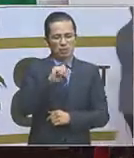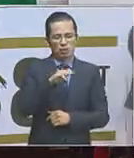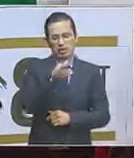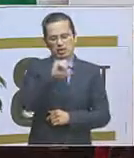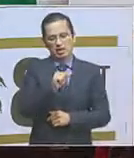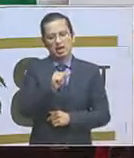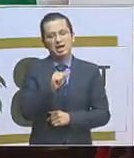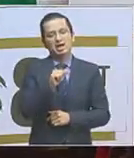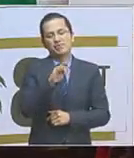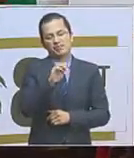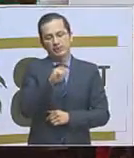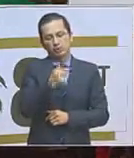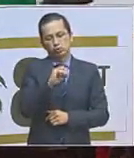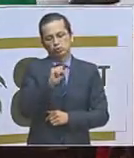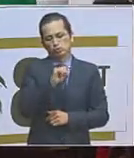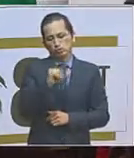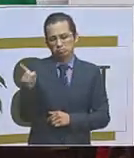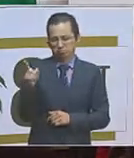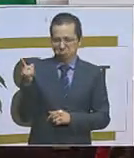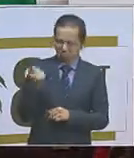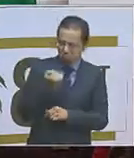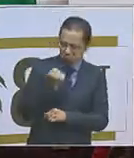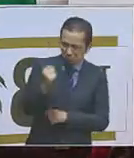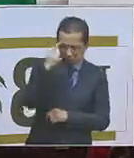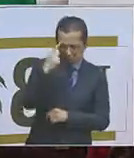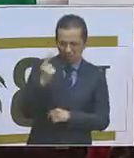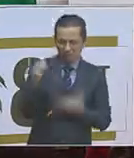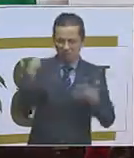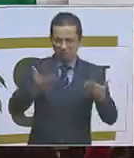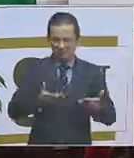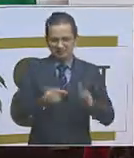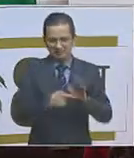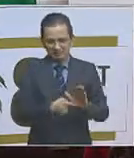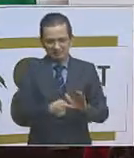la espléndida presentación y moderación muchas gracias